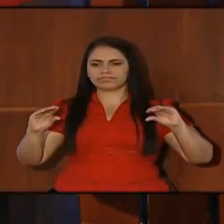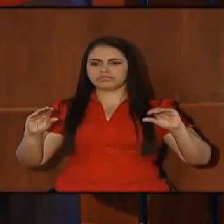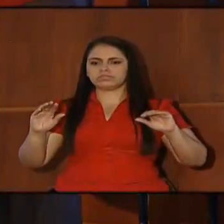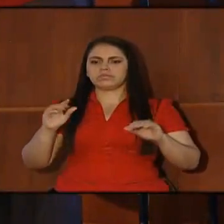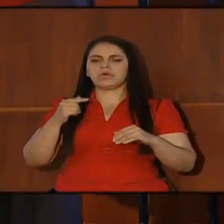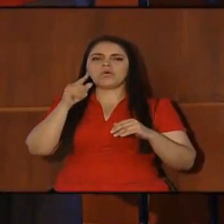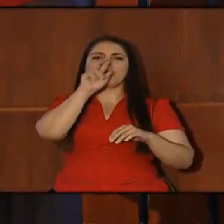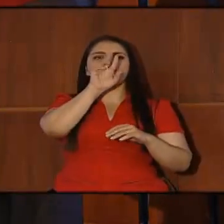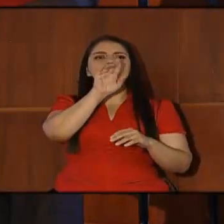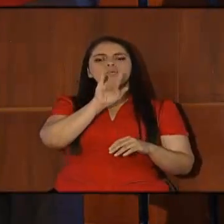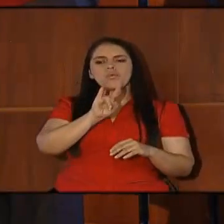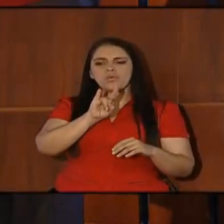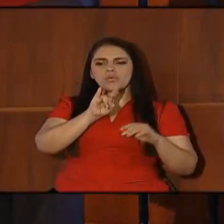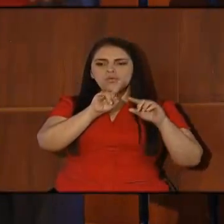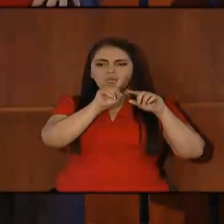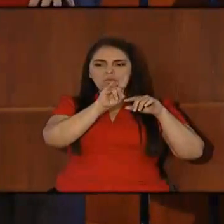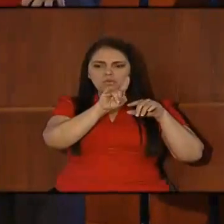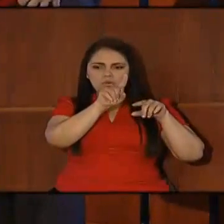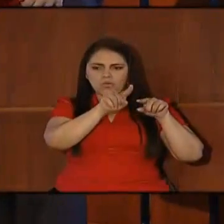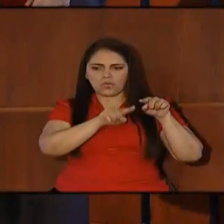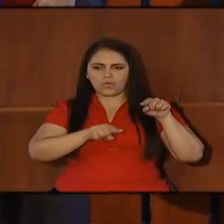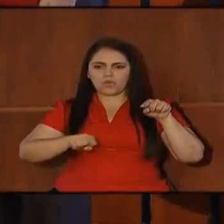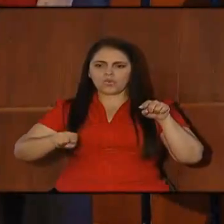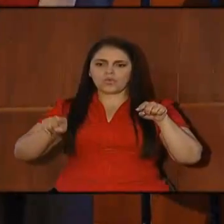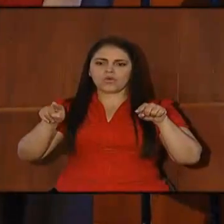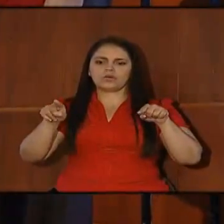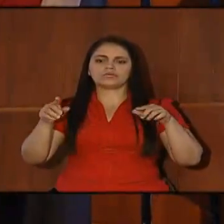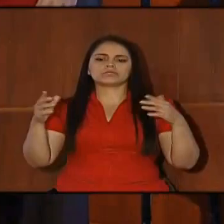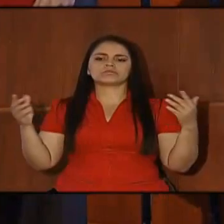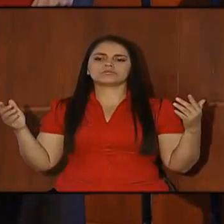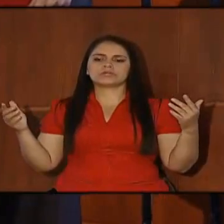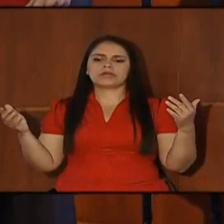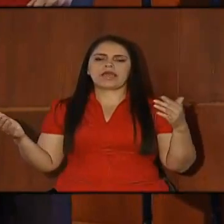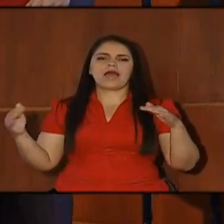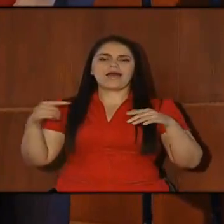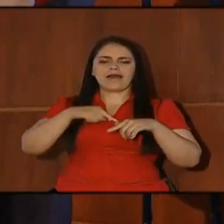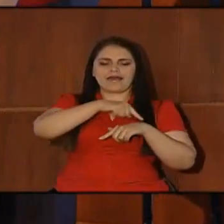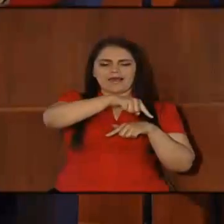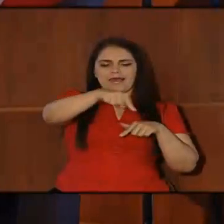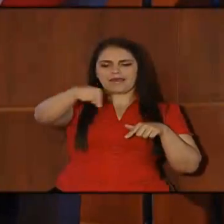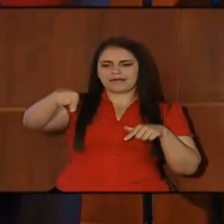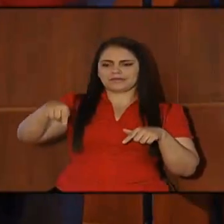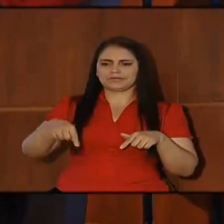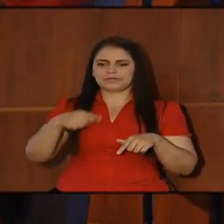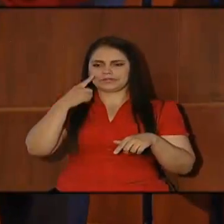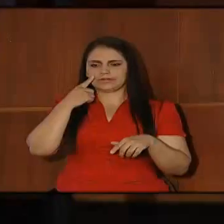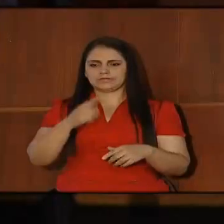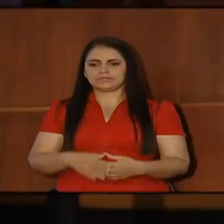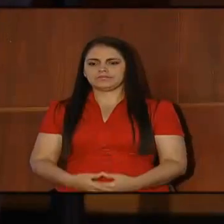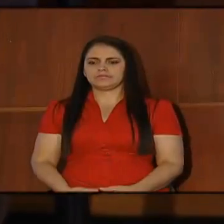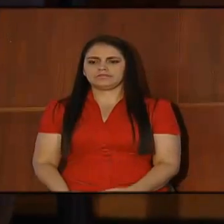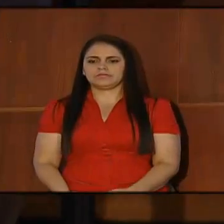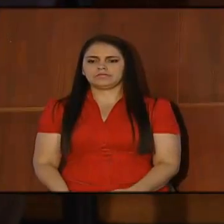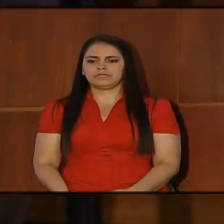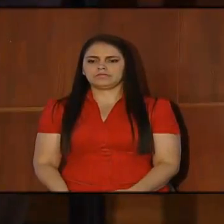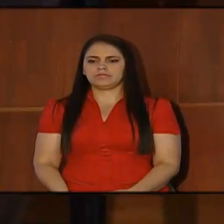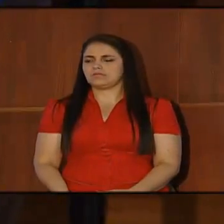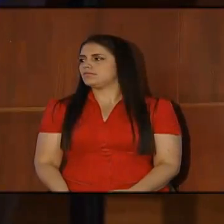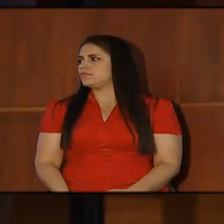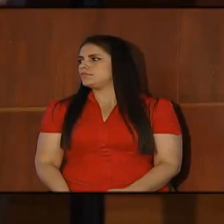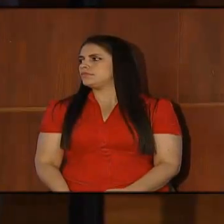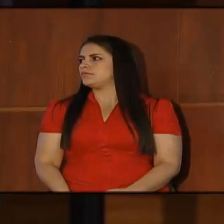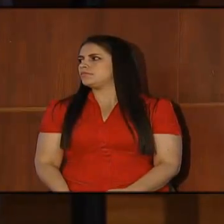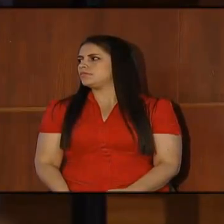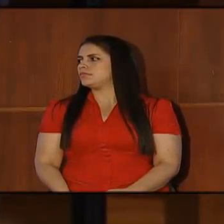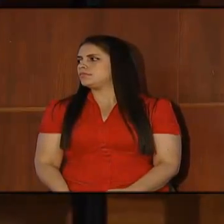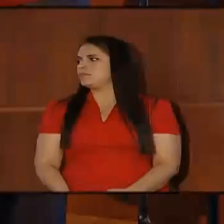U, el huequito de la U va hacia atrás, ¿cierto? Va hacia atrás. Entonces, cuando el